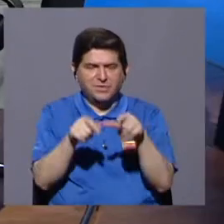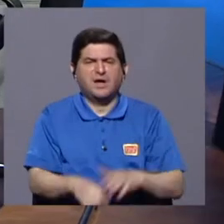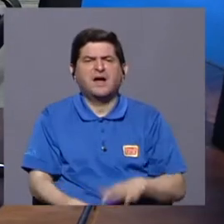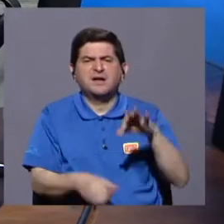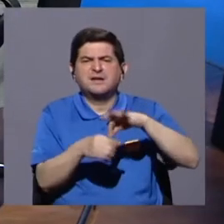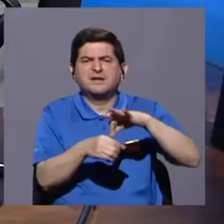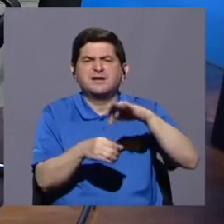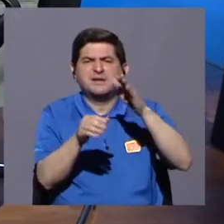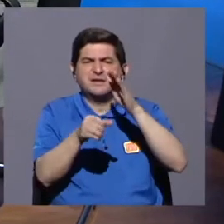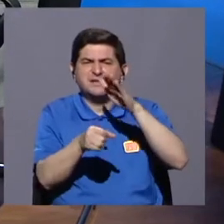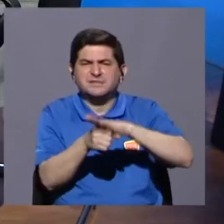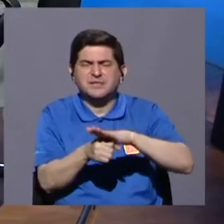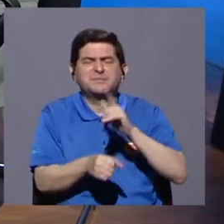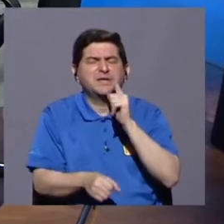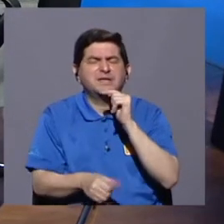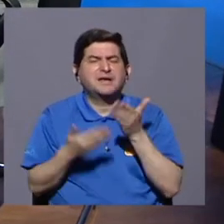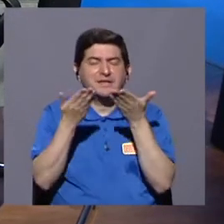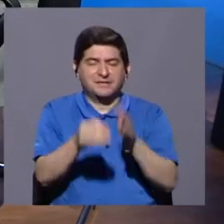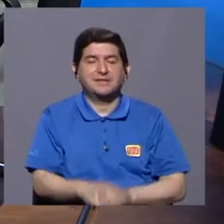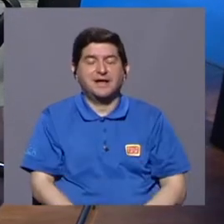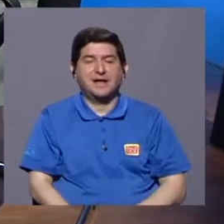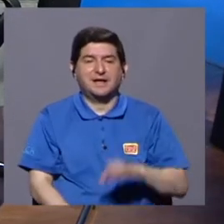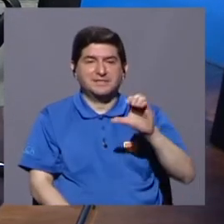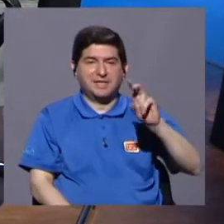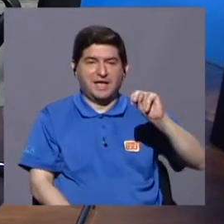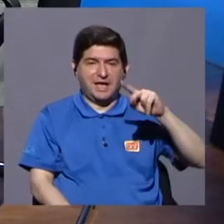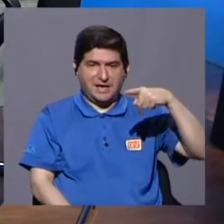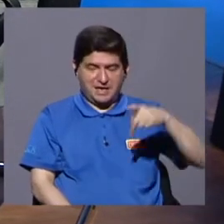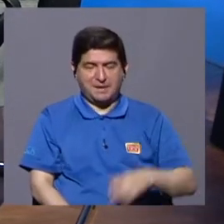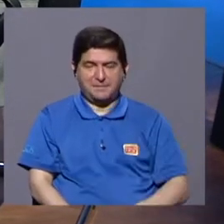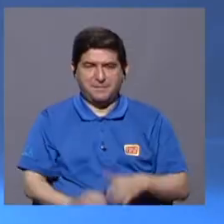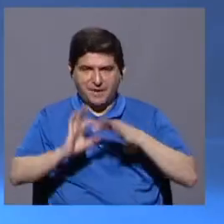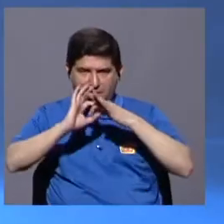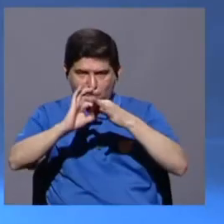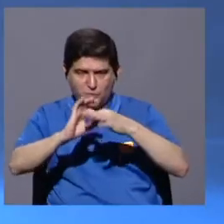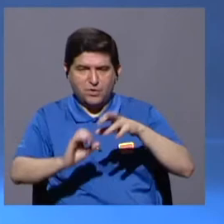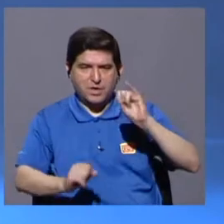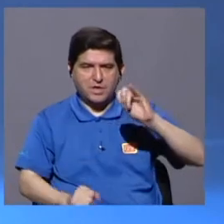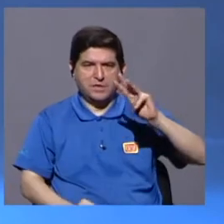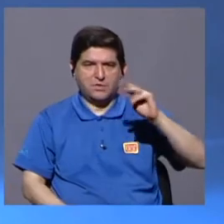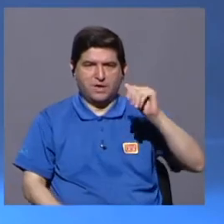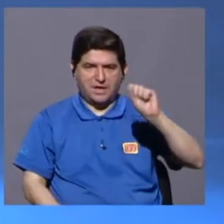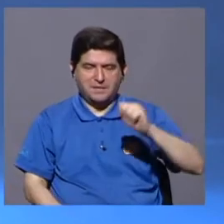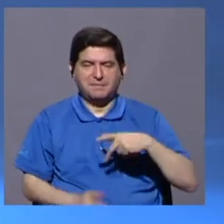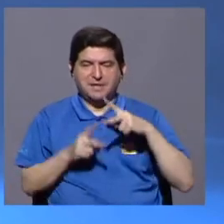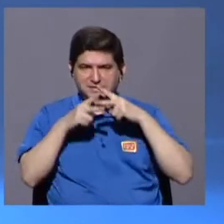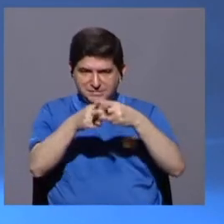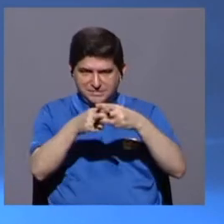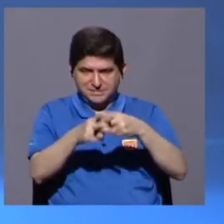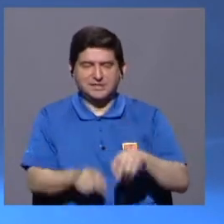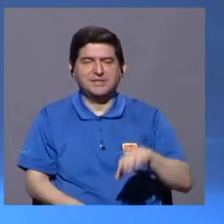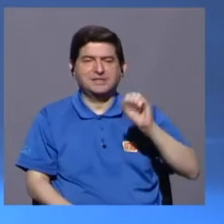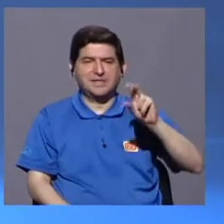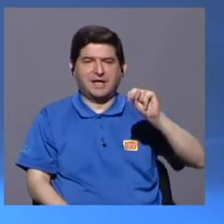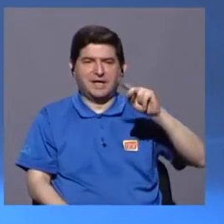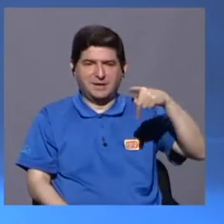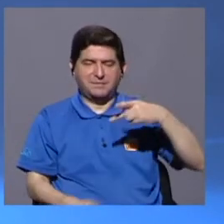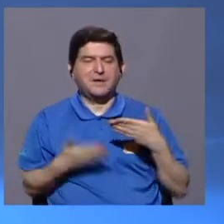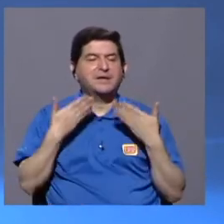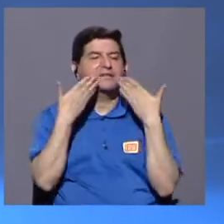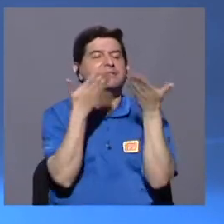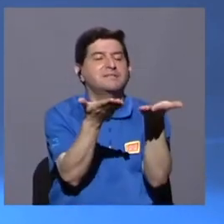CNP se asoció con el IMAS dio un préstamo y van a donar, el CNP va a donar la